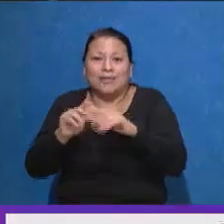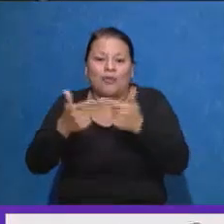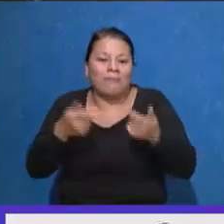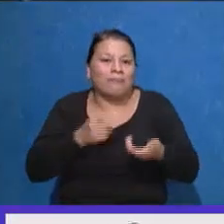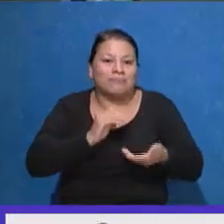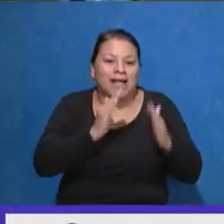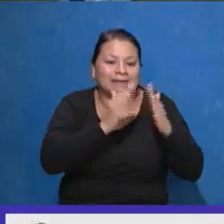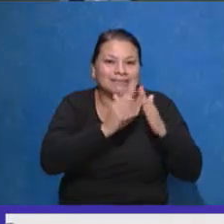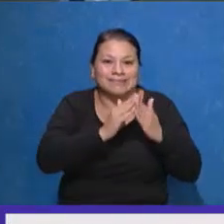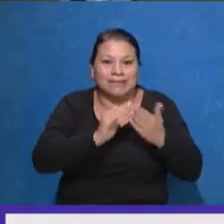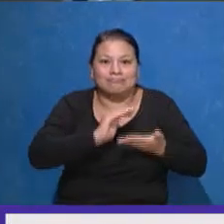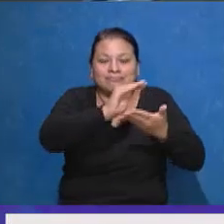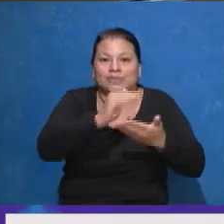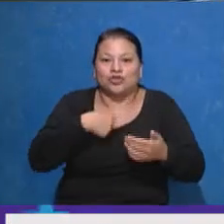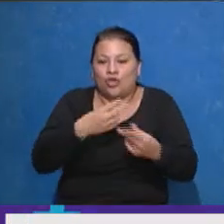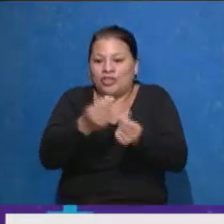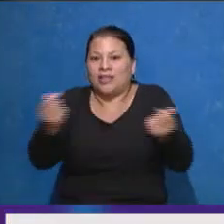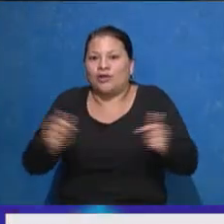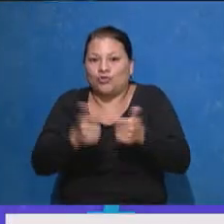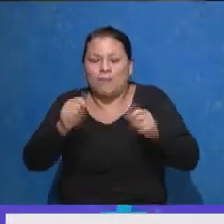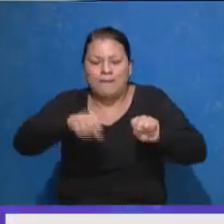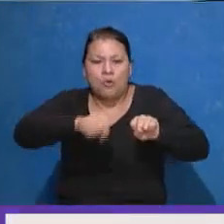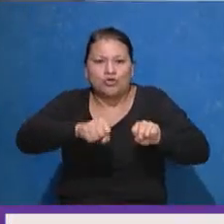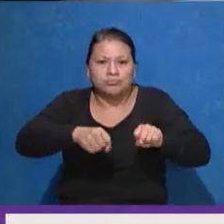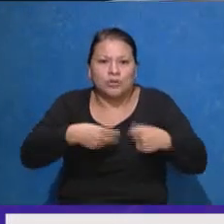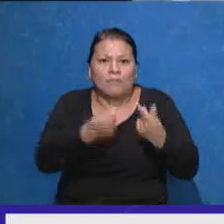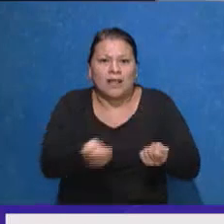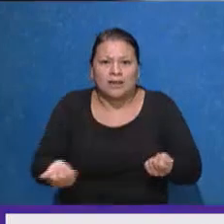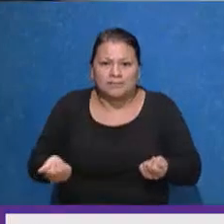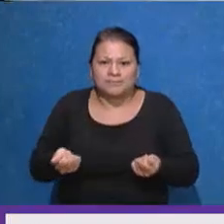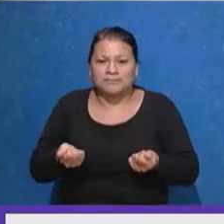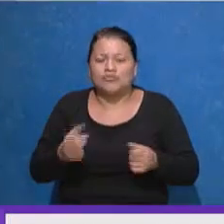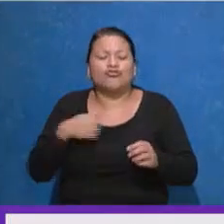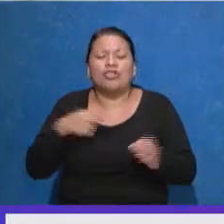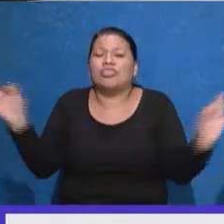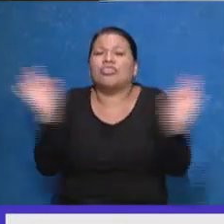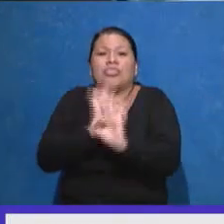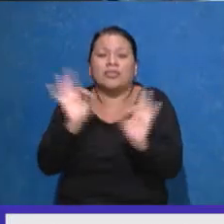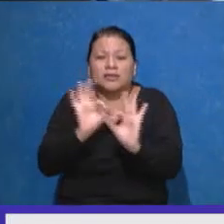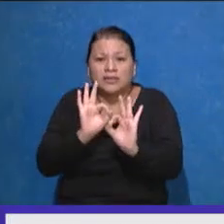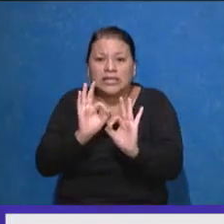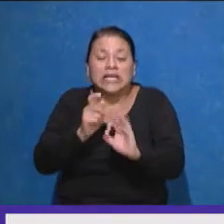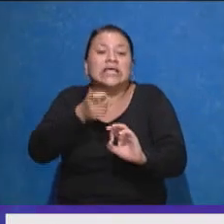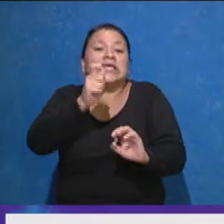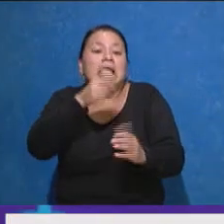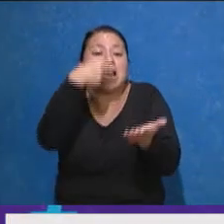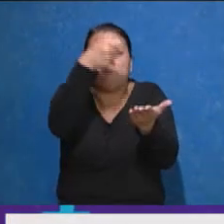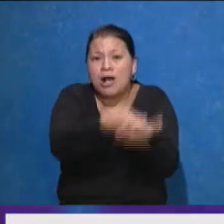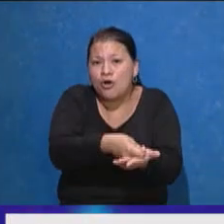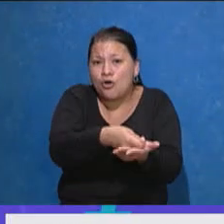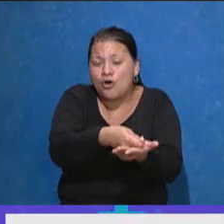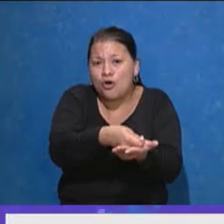casa, yo no tengo dinero para comprarle una moto, yo no tengo nada. ¿Quién le pudo haber